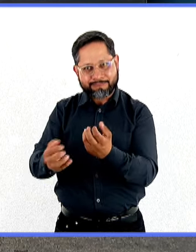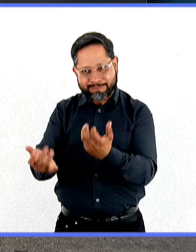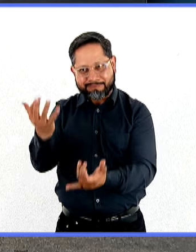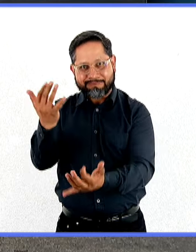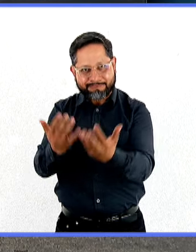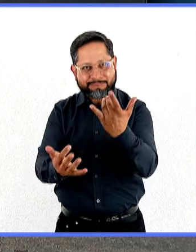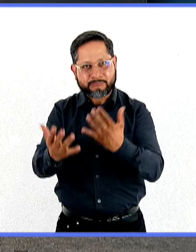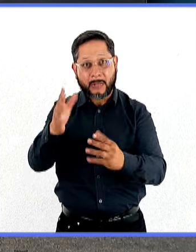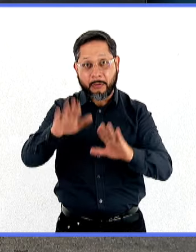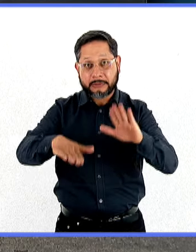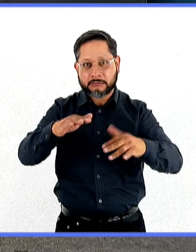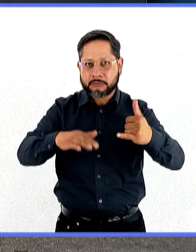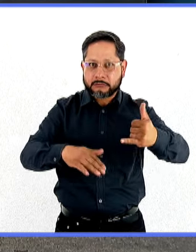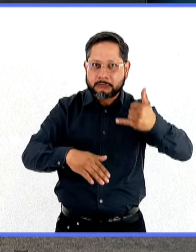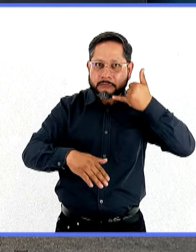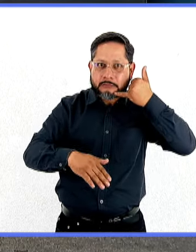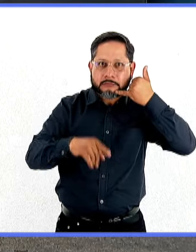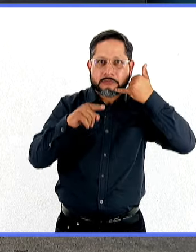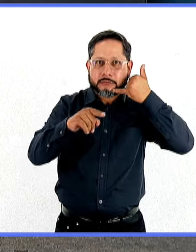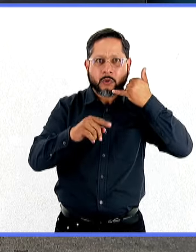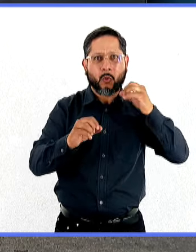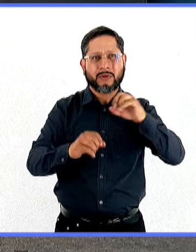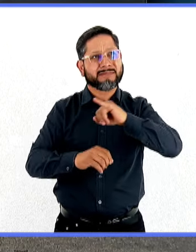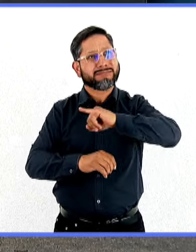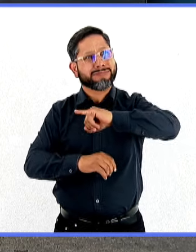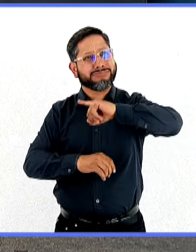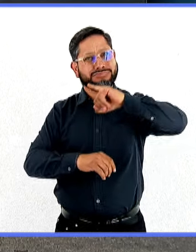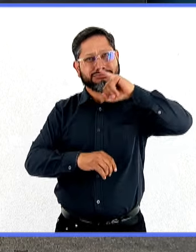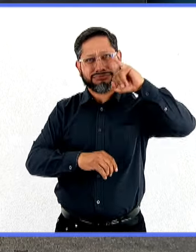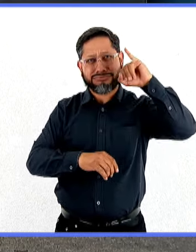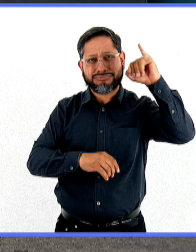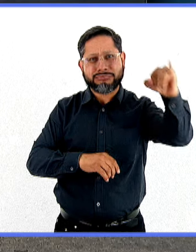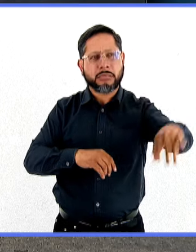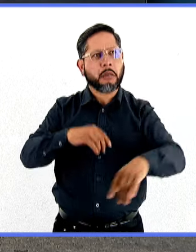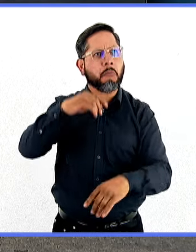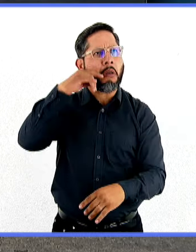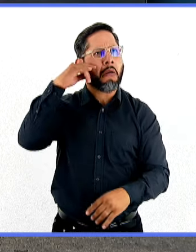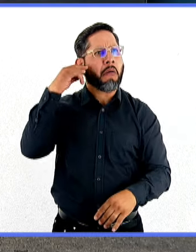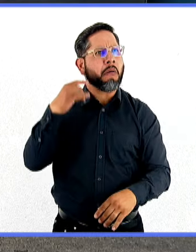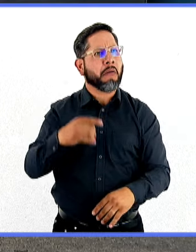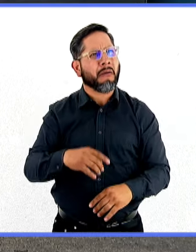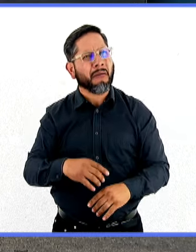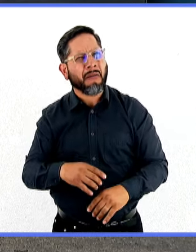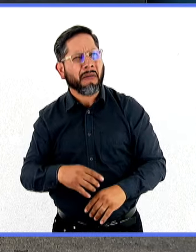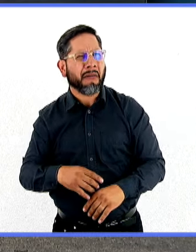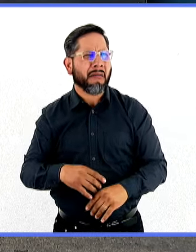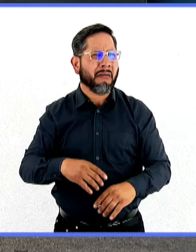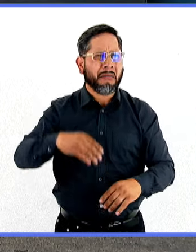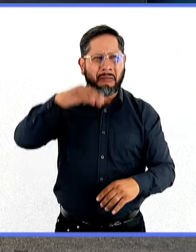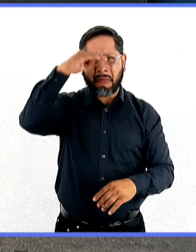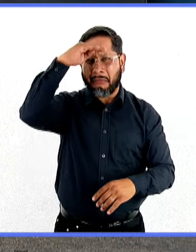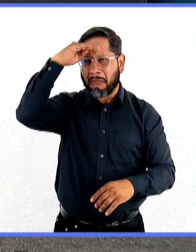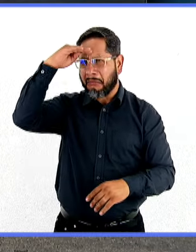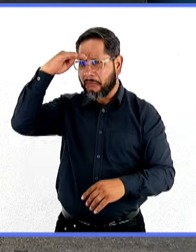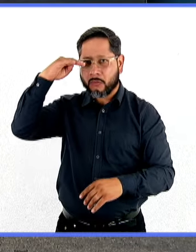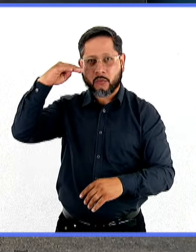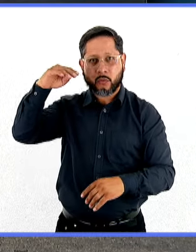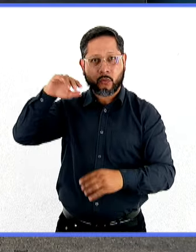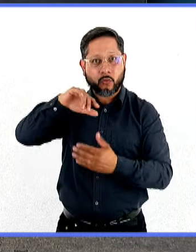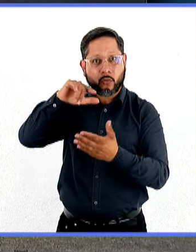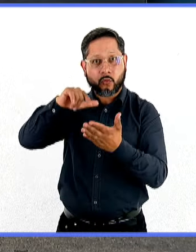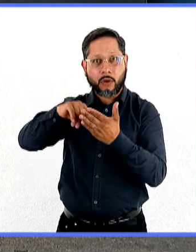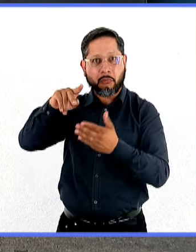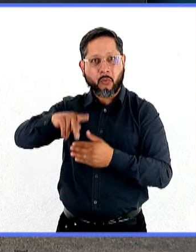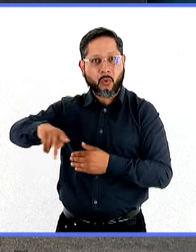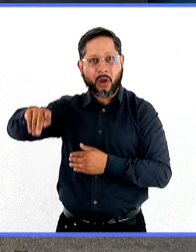que se hacen o algunos de estos incendios que están muy alejados y que no se alcanzan a a distinguir en alguna ciudad o población